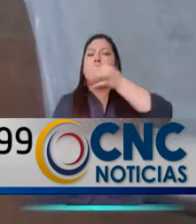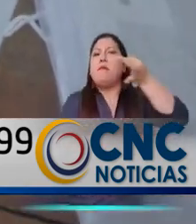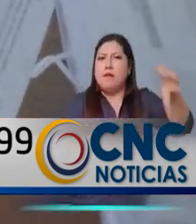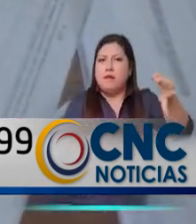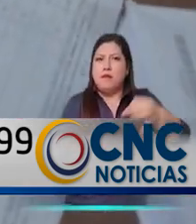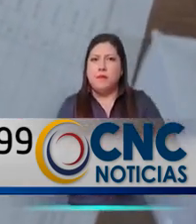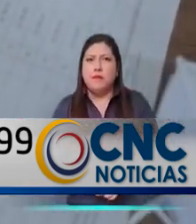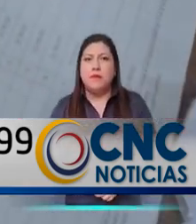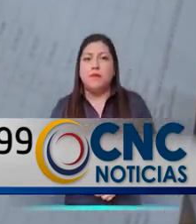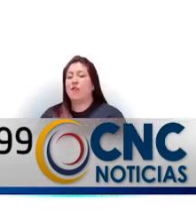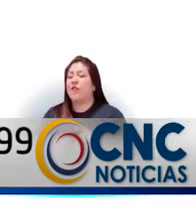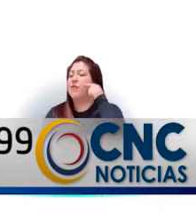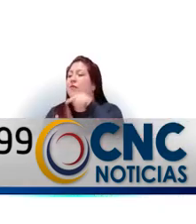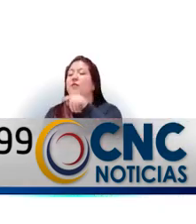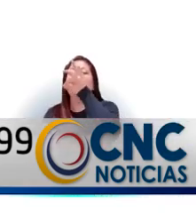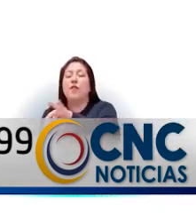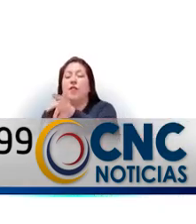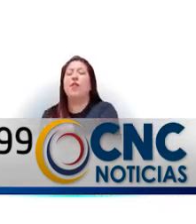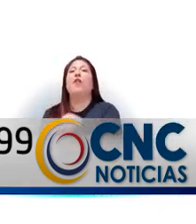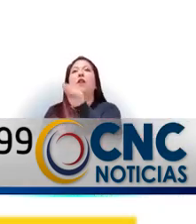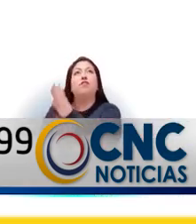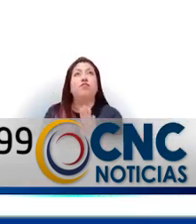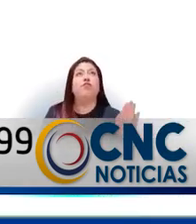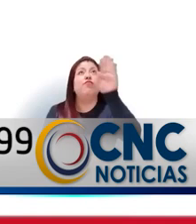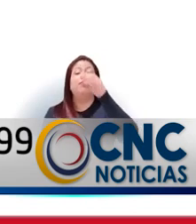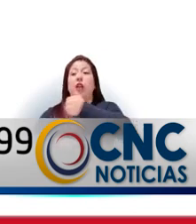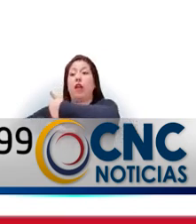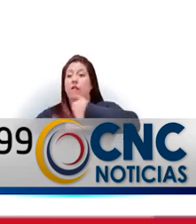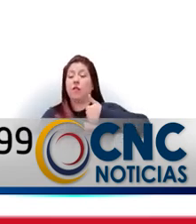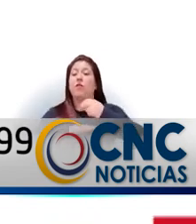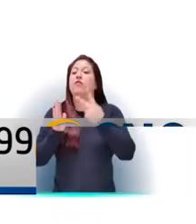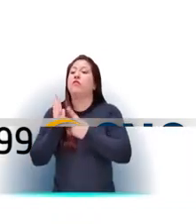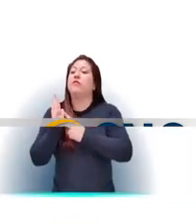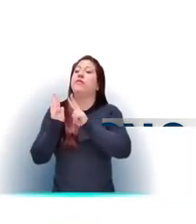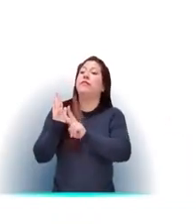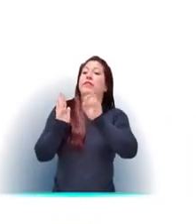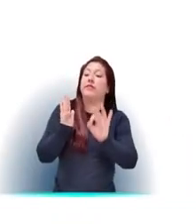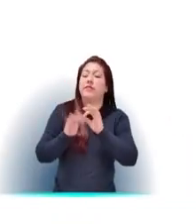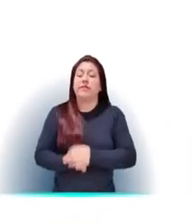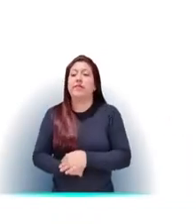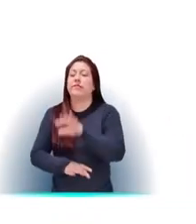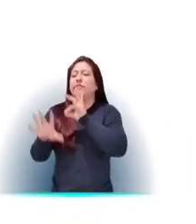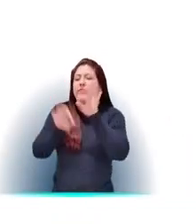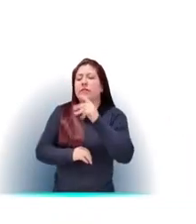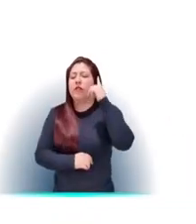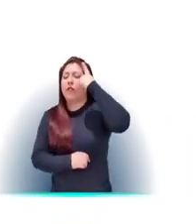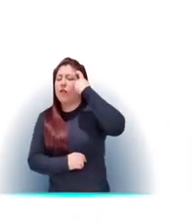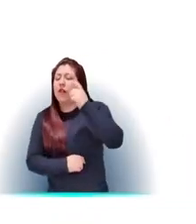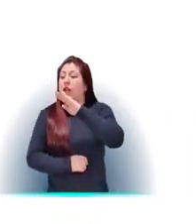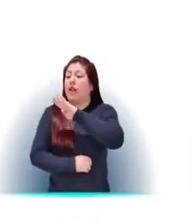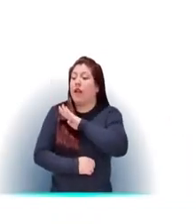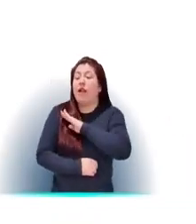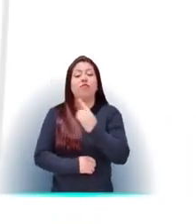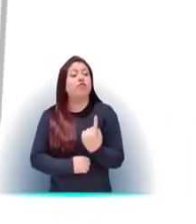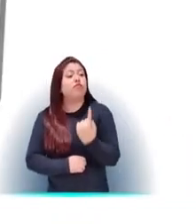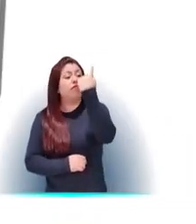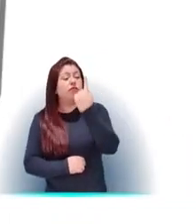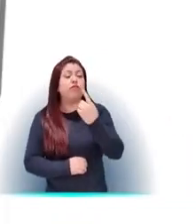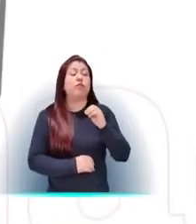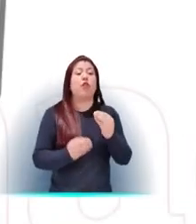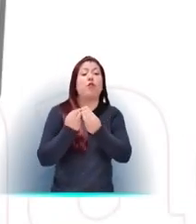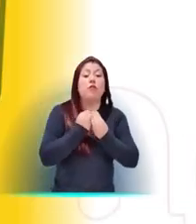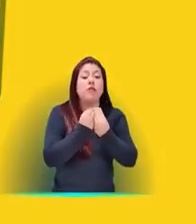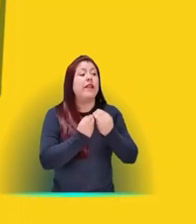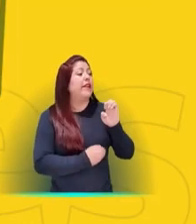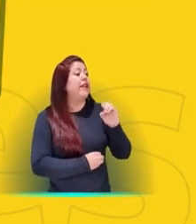fortalece su capacidad de atención a los ciudadanos que requieran realizar el trámite de inscripción para votar en las elecciones territoriales del 29